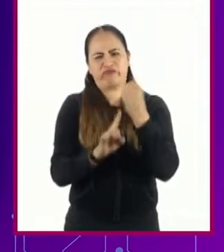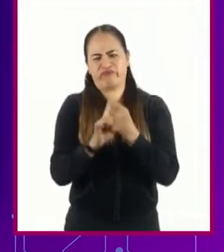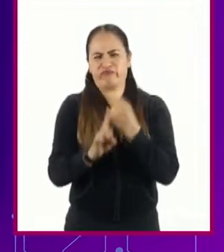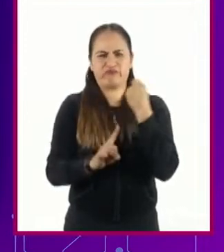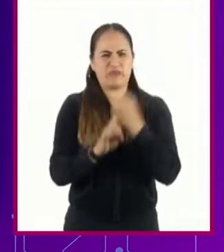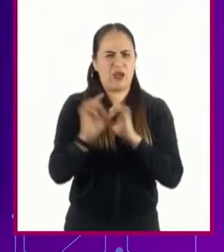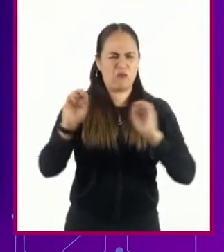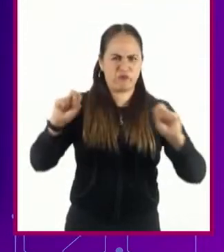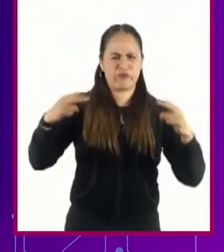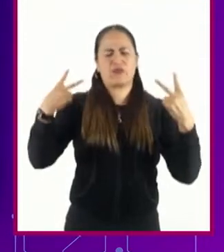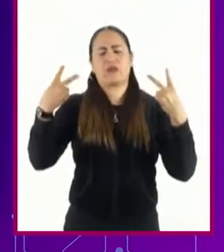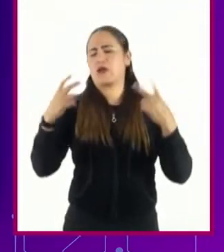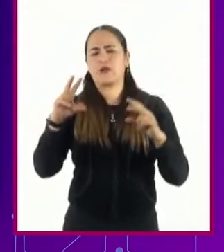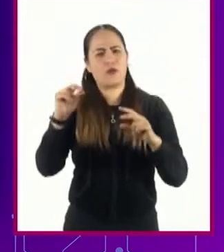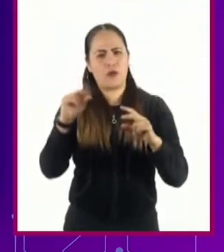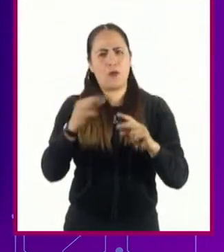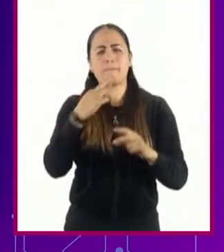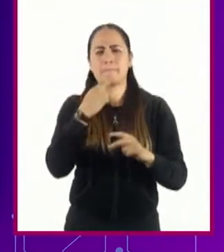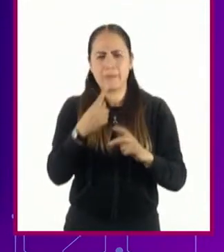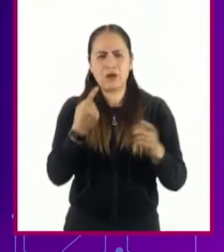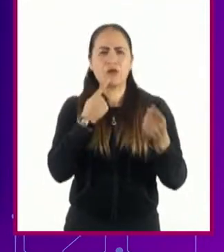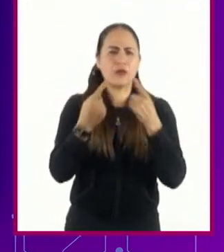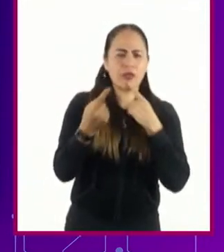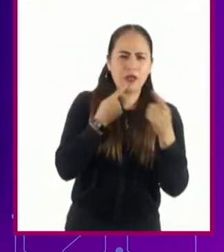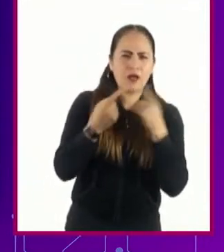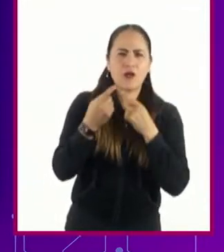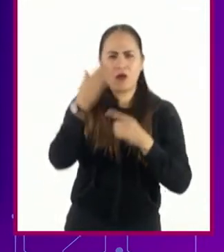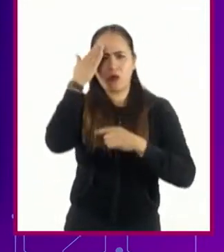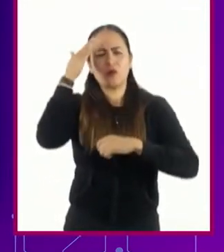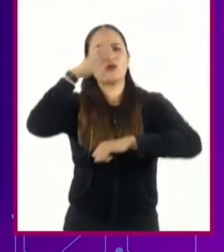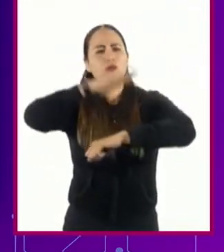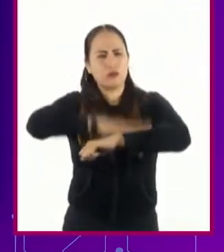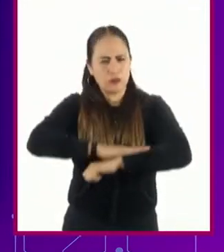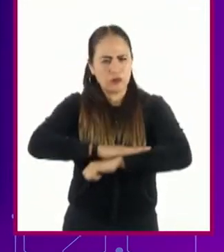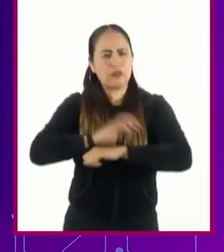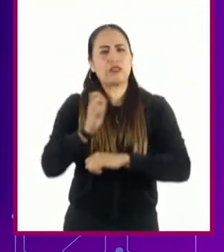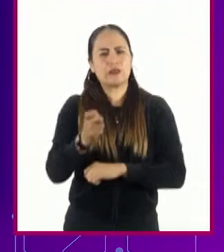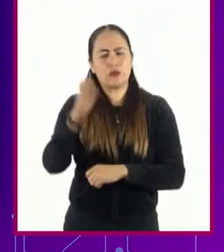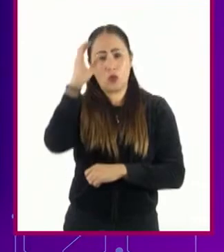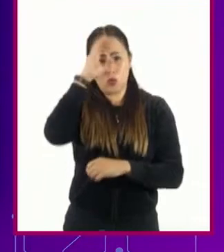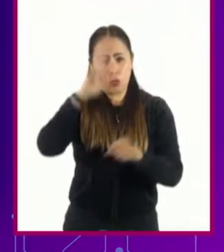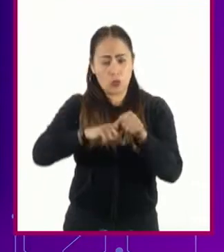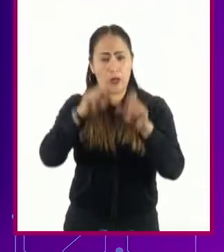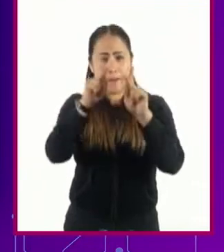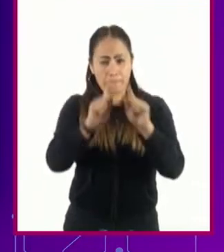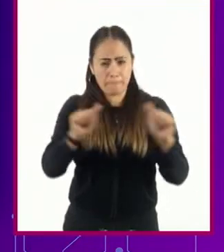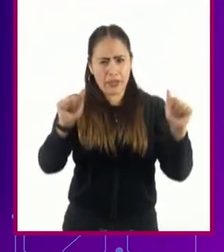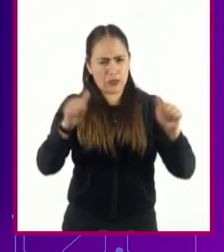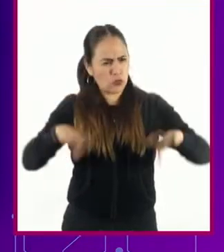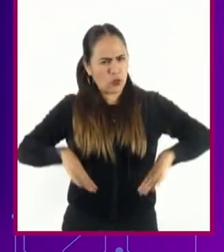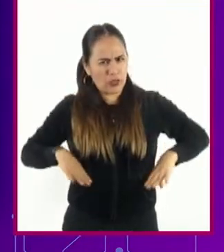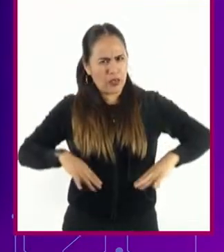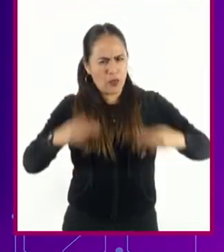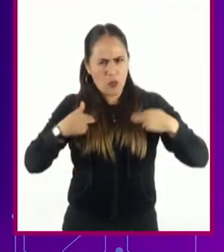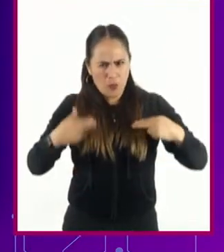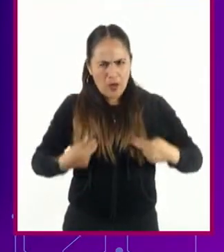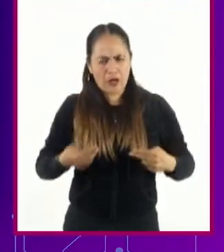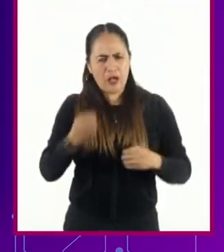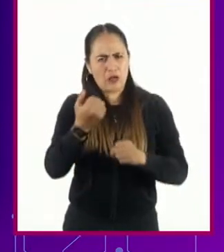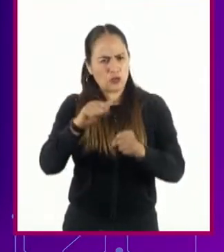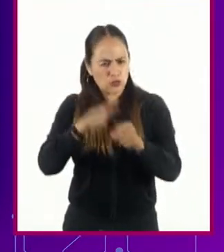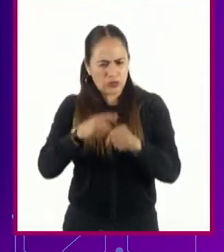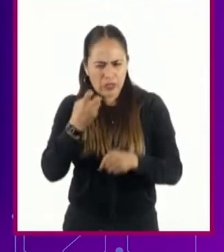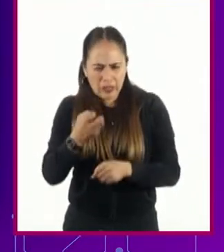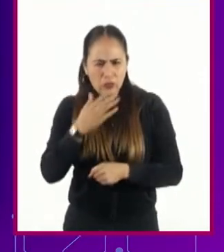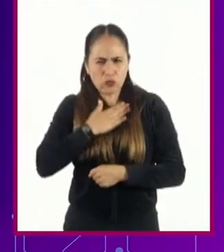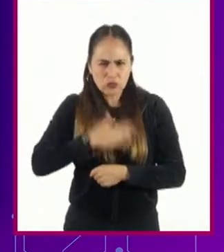perspectiva local y global. Construir una cultura de paz exige una educación que valore lo humano y busque la justicia social. En el Fondo de